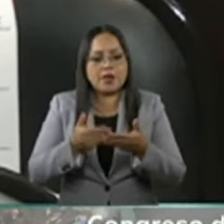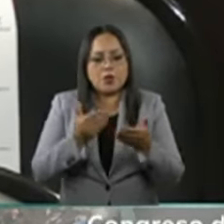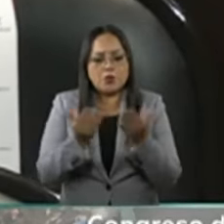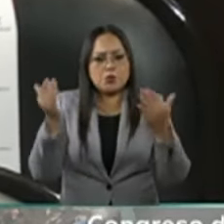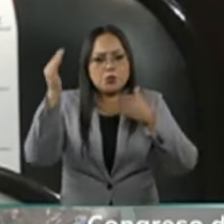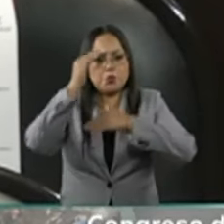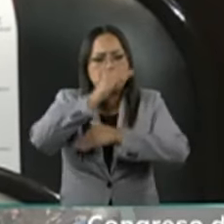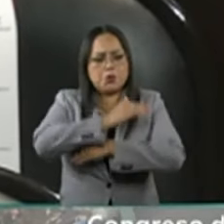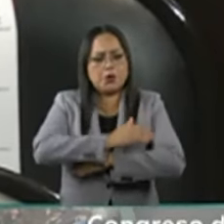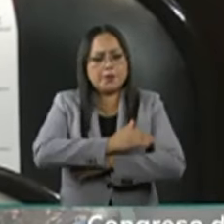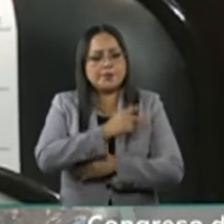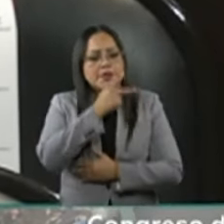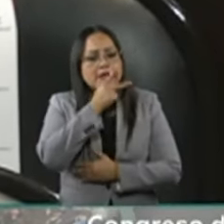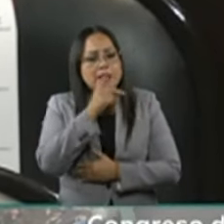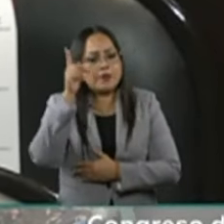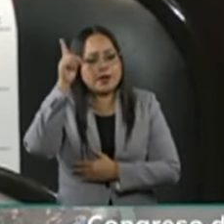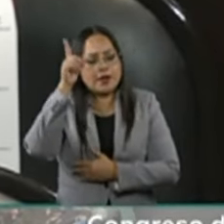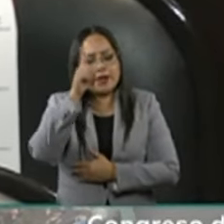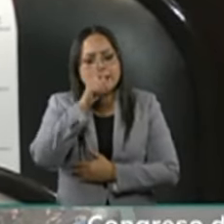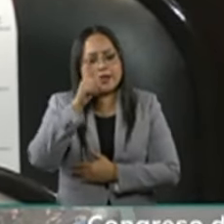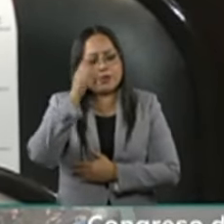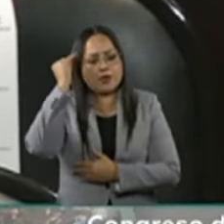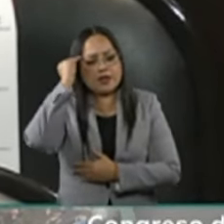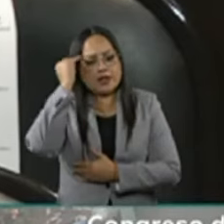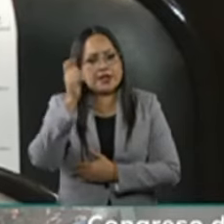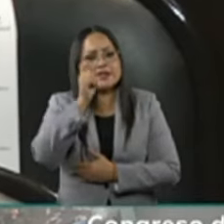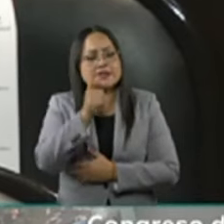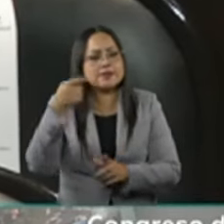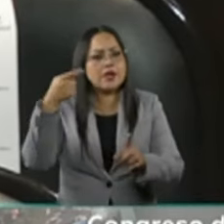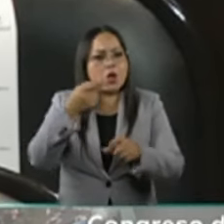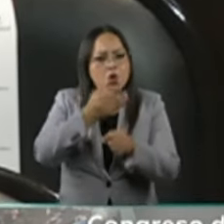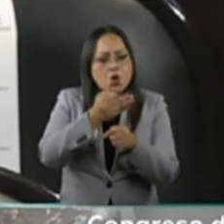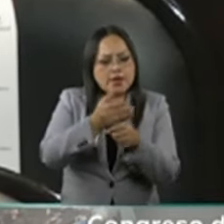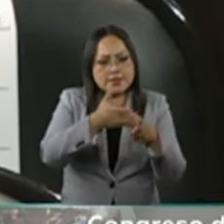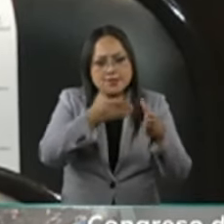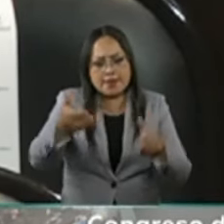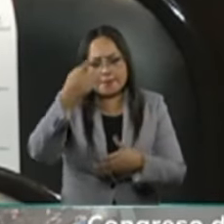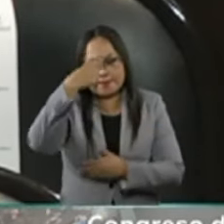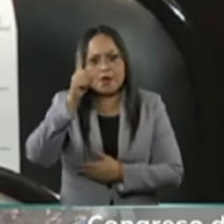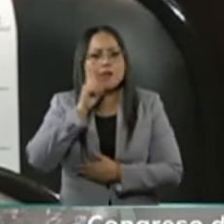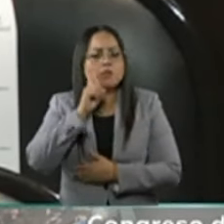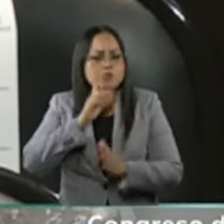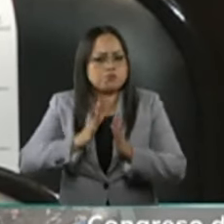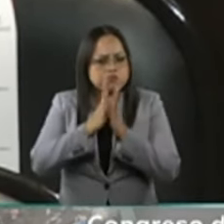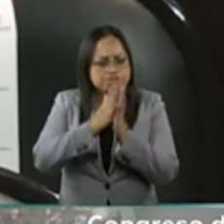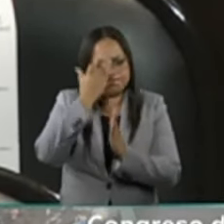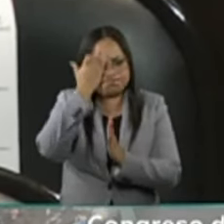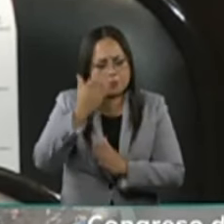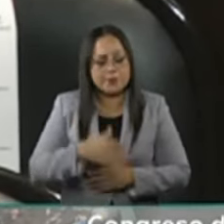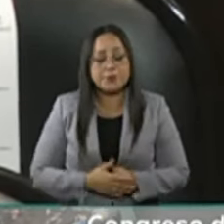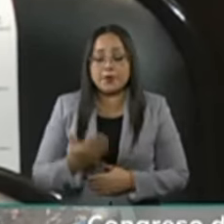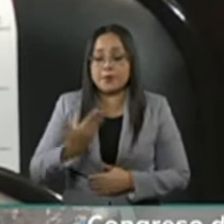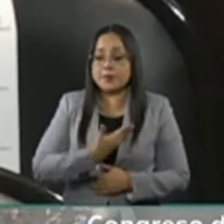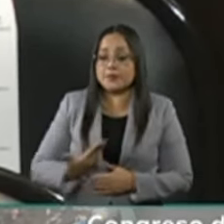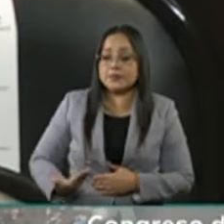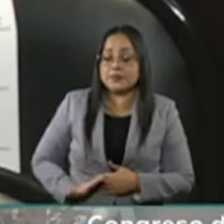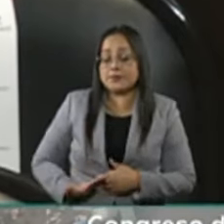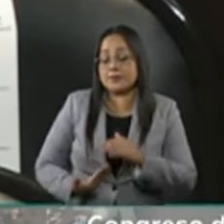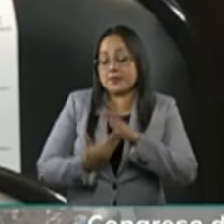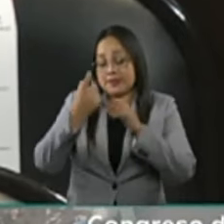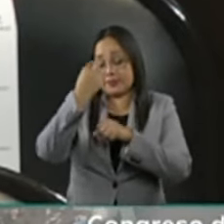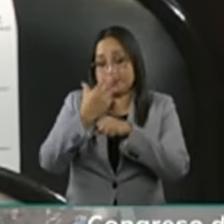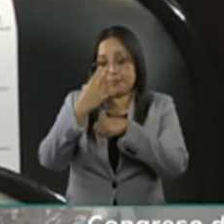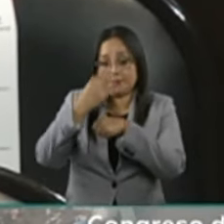Usutukil Kolel es tiempo de mujer. Con el permiso de la mesa directiva. Estamos